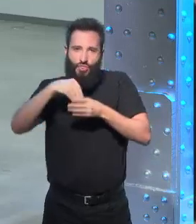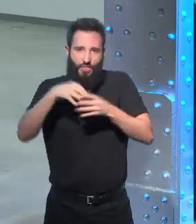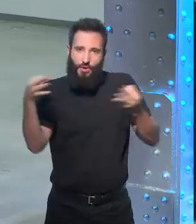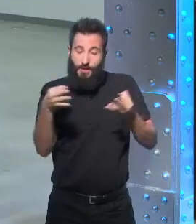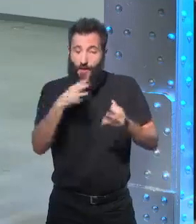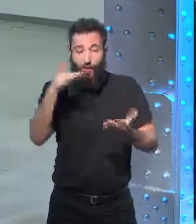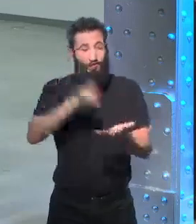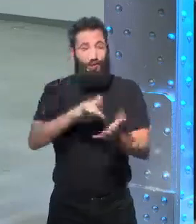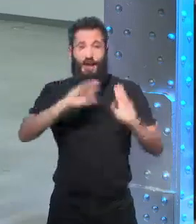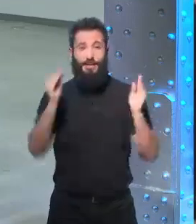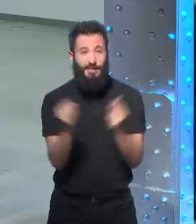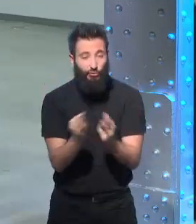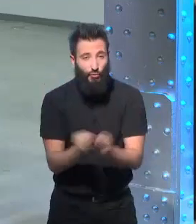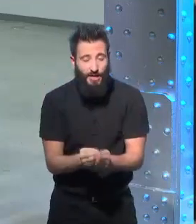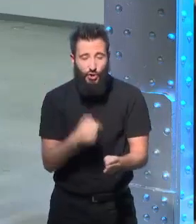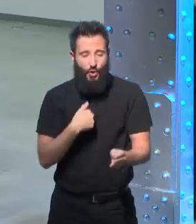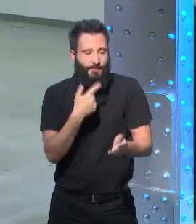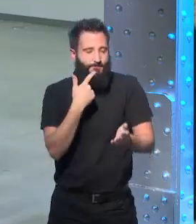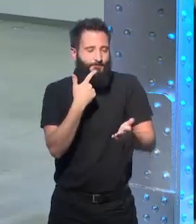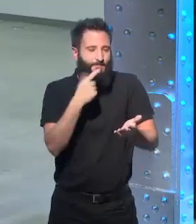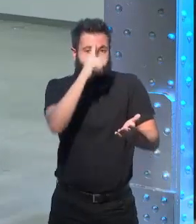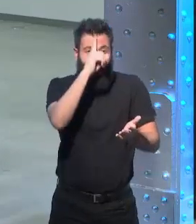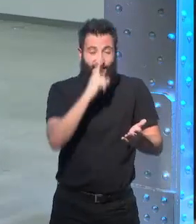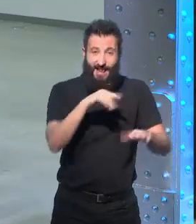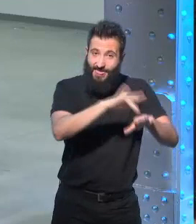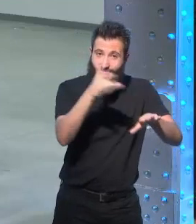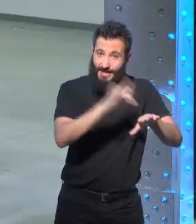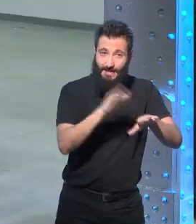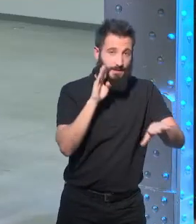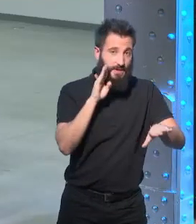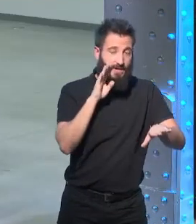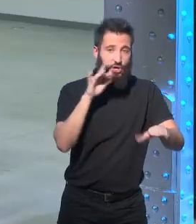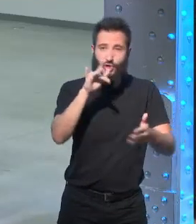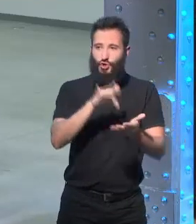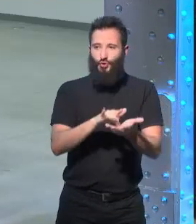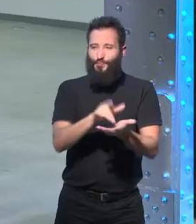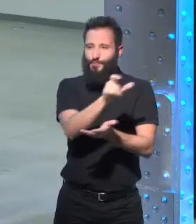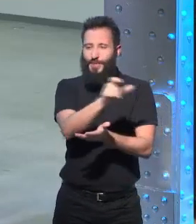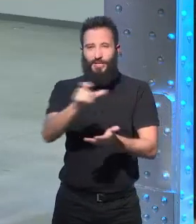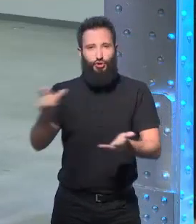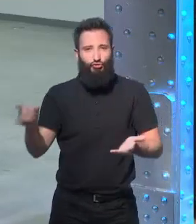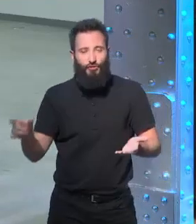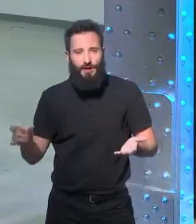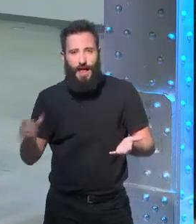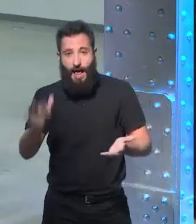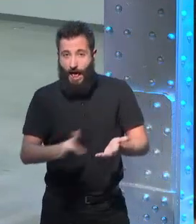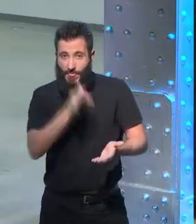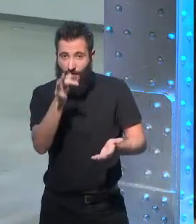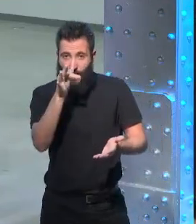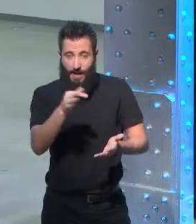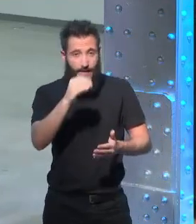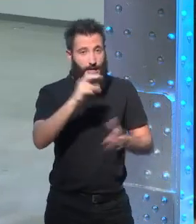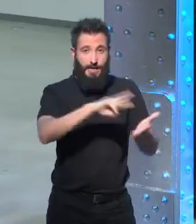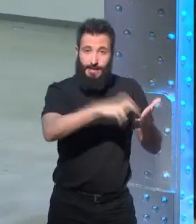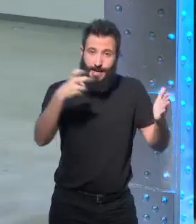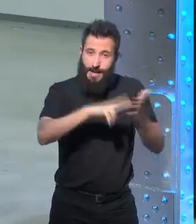en resumen, yo diría que estos perfiles digitales son aquellos que, además de dominar estas